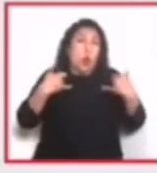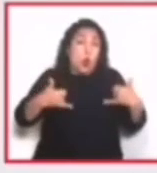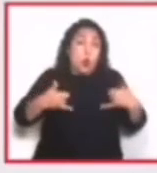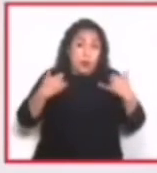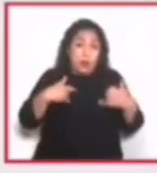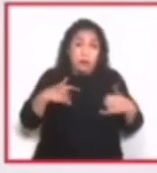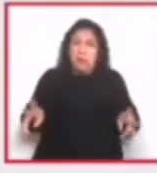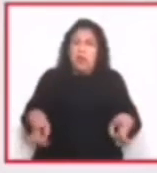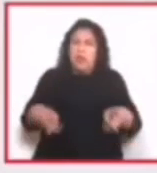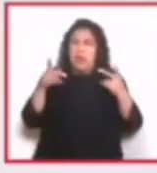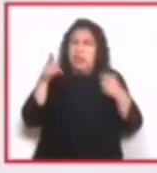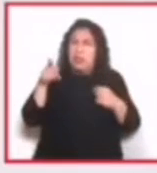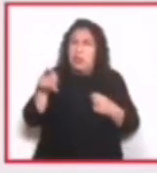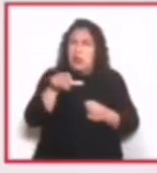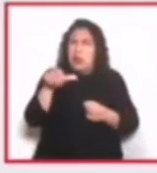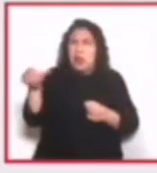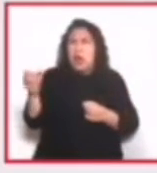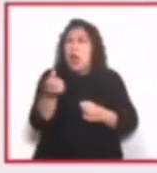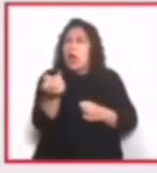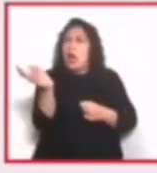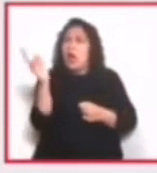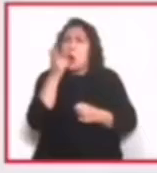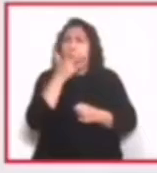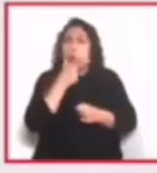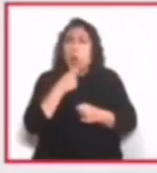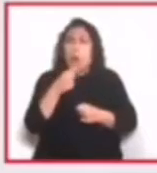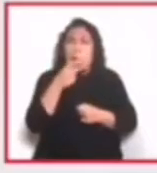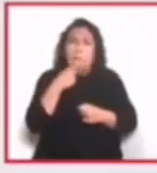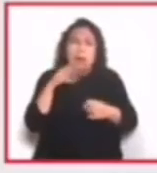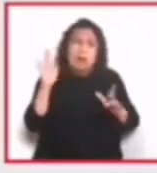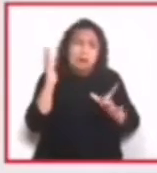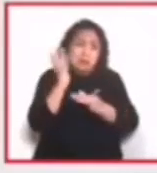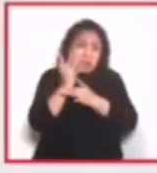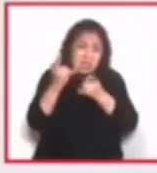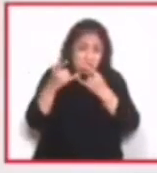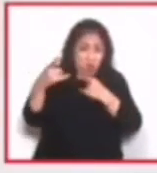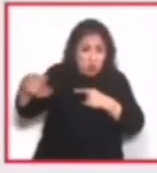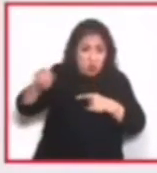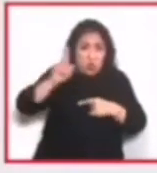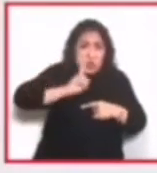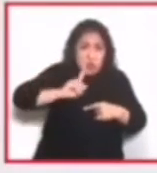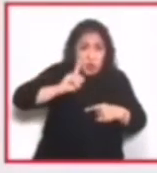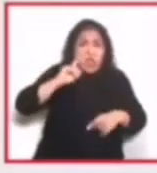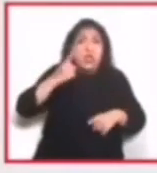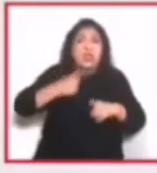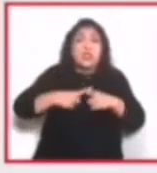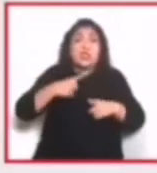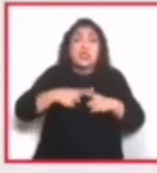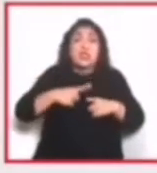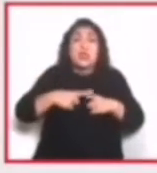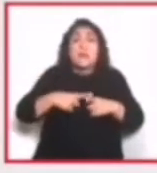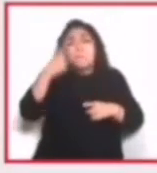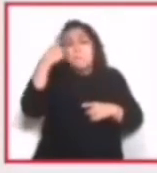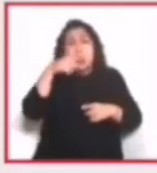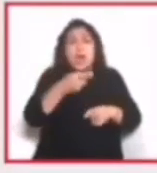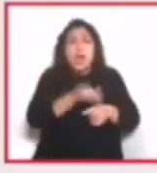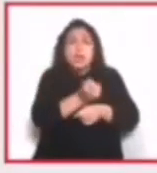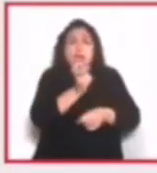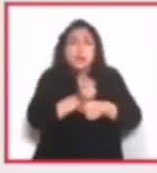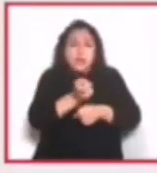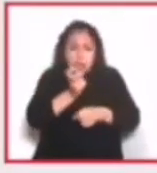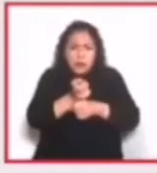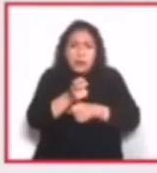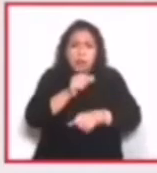vendieron a varios hombres, según relata ella misma, por una caguama, por una